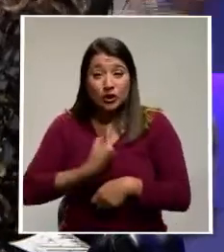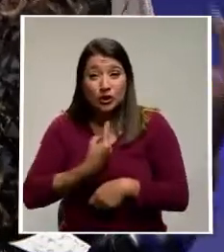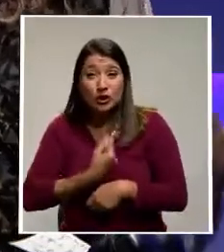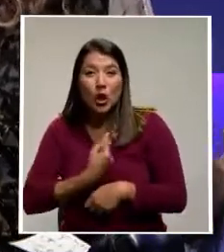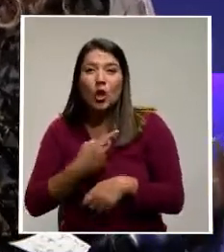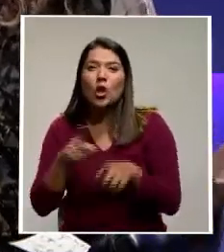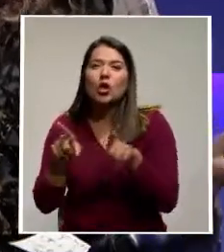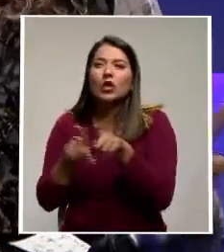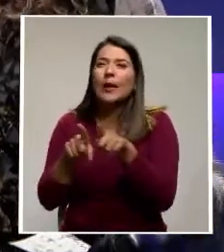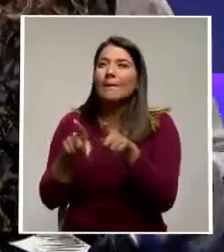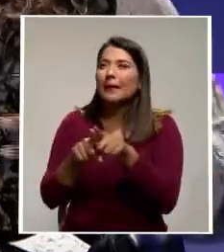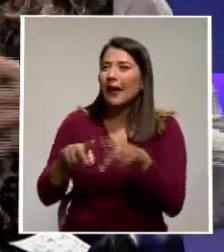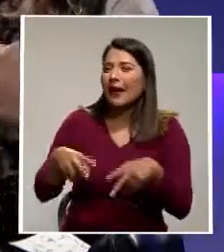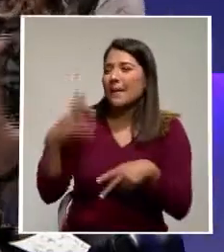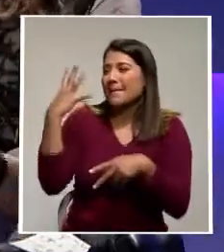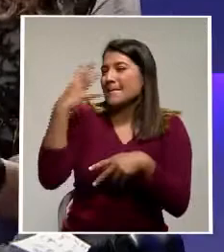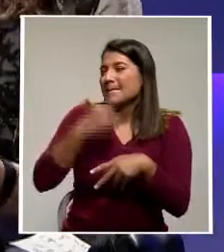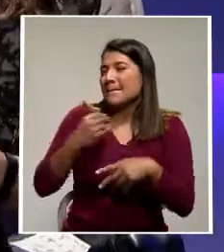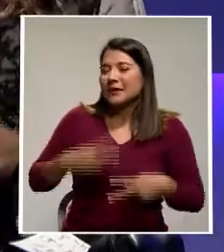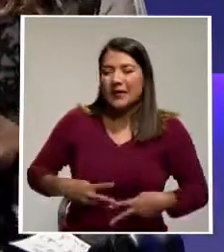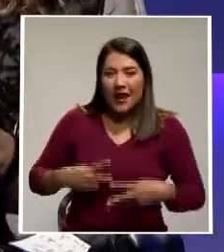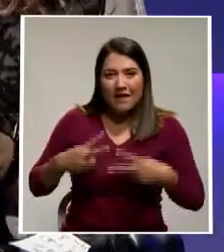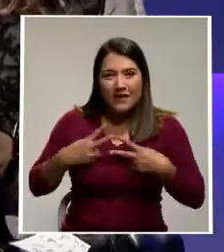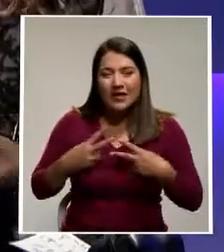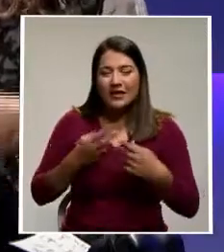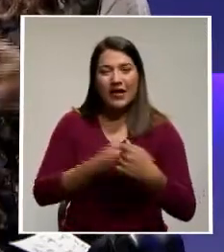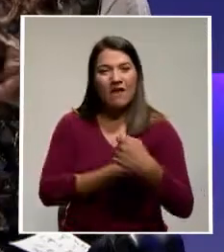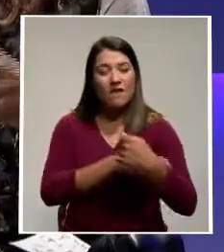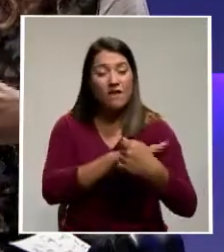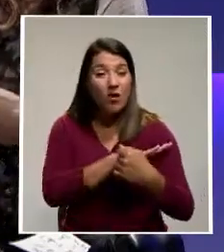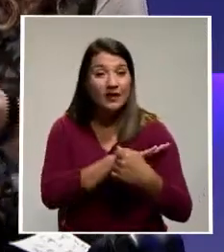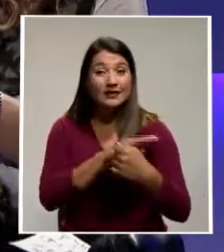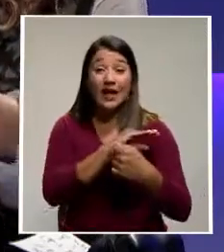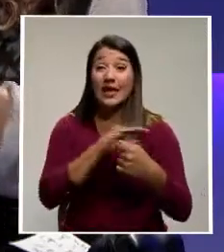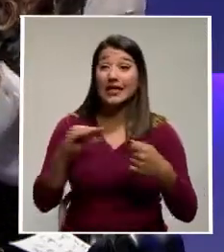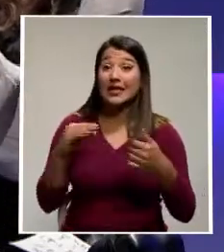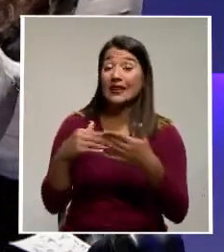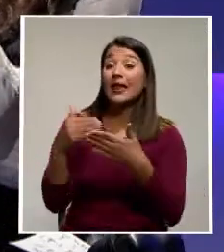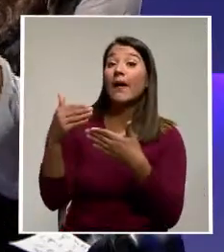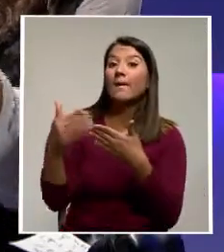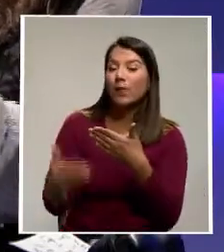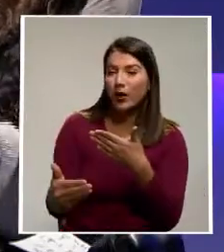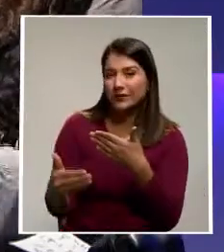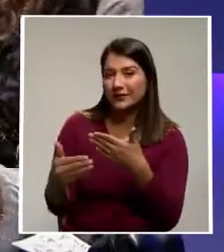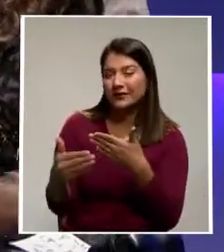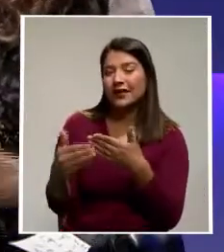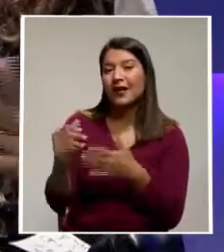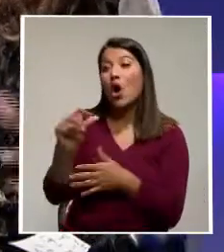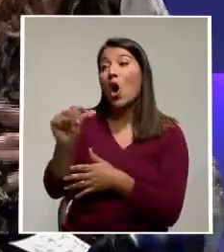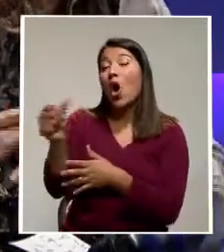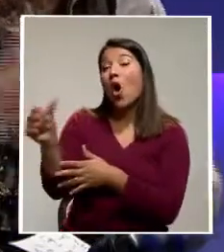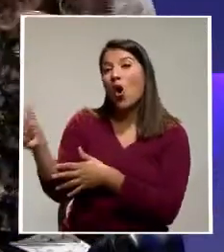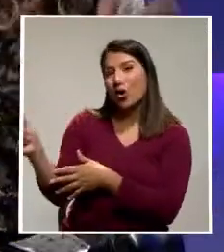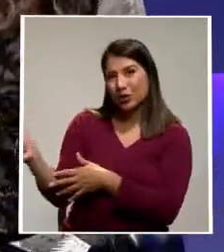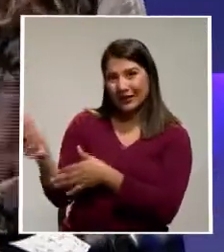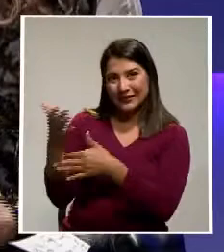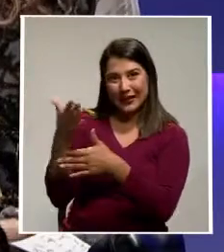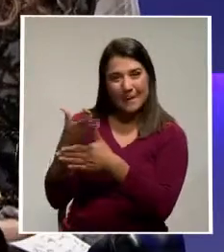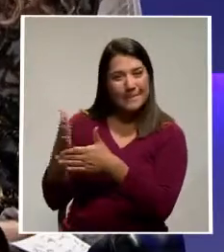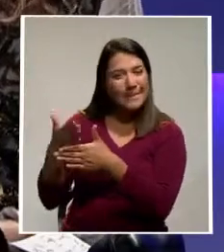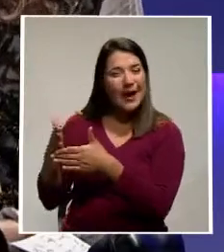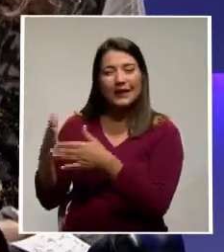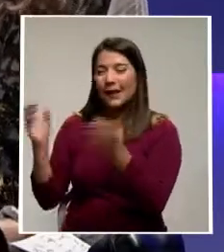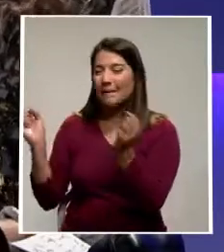también la belleza de la vida, la fuerza. Y luego, a partir de ahí, otras secciones mágicas,